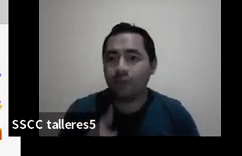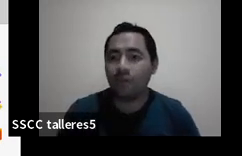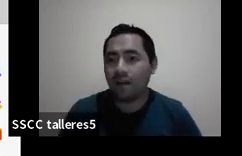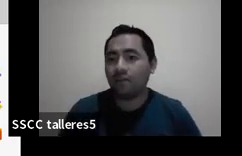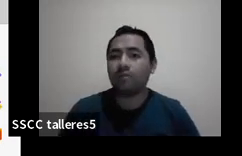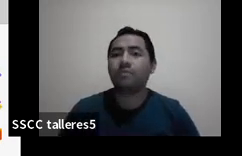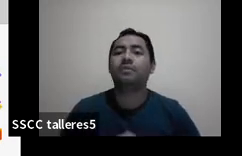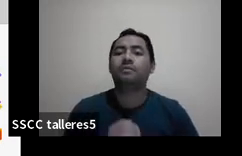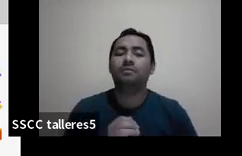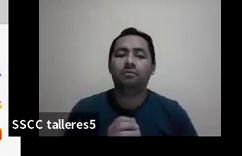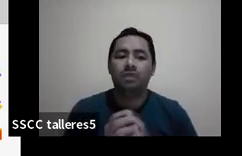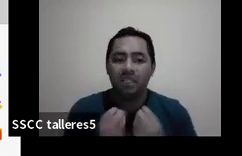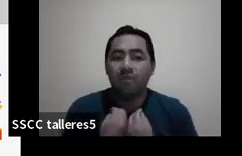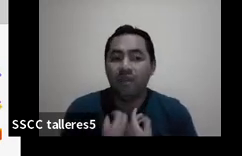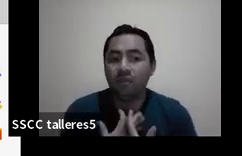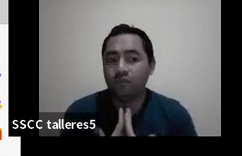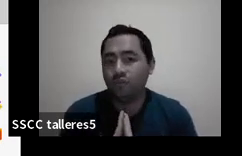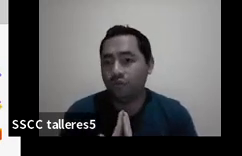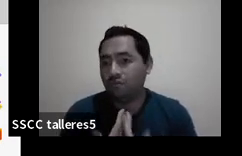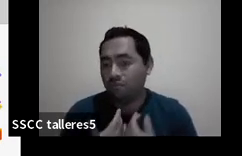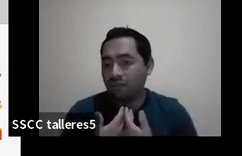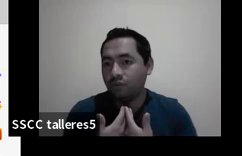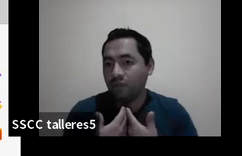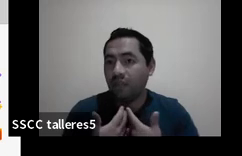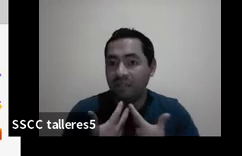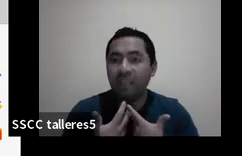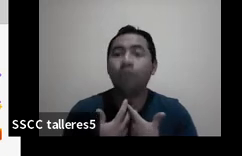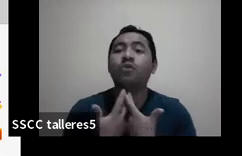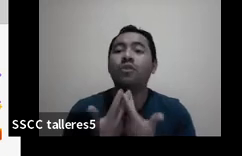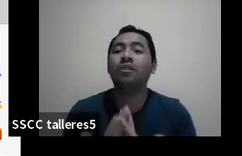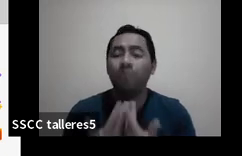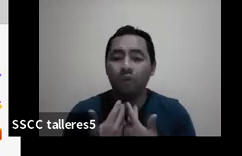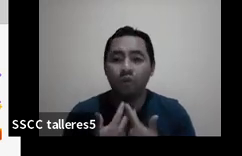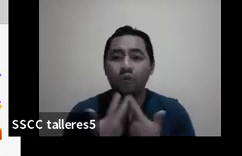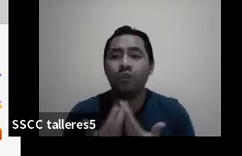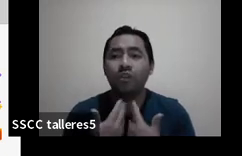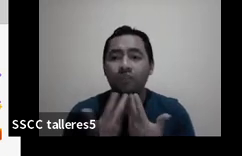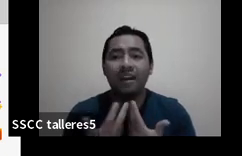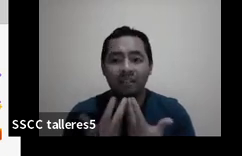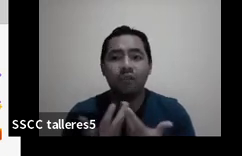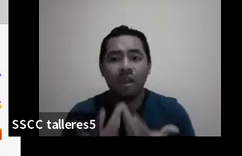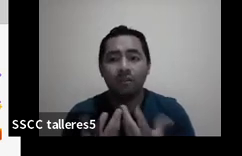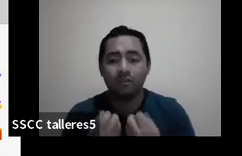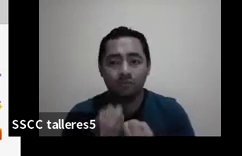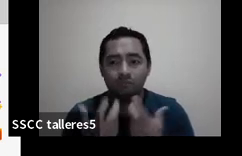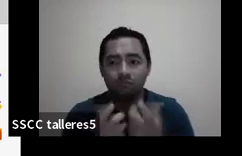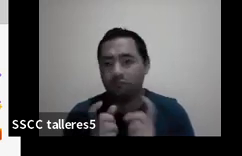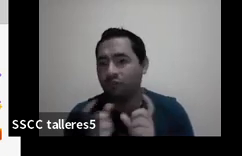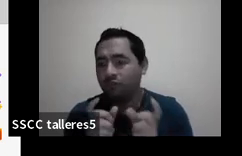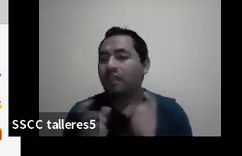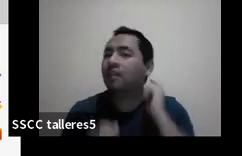no articulados, ¿no? En estos momentos yo estoy emitiendo un sonido, pero son sonidos articulados,